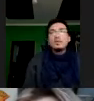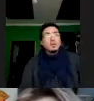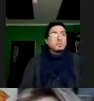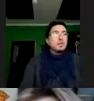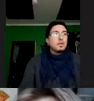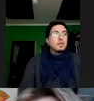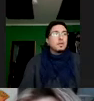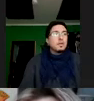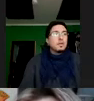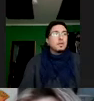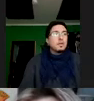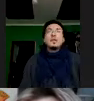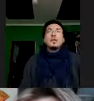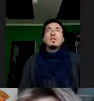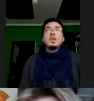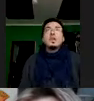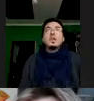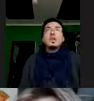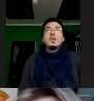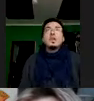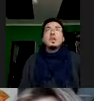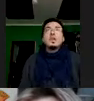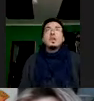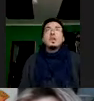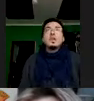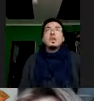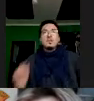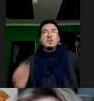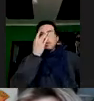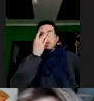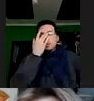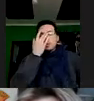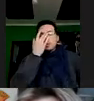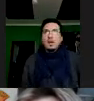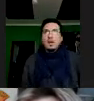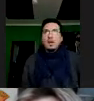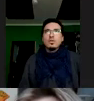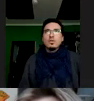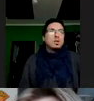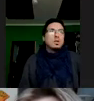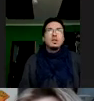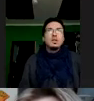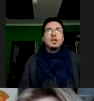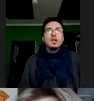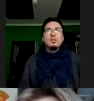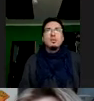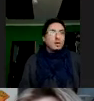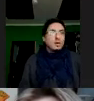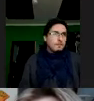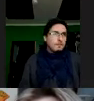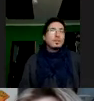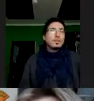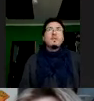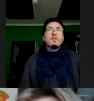participar jóvenes, ¿ya? Así que eso, chiquillos, eso es lo que vimos el día de hoy. La próxima semana vamos a ver el contenido de la guía número